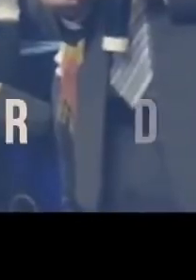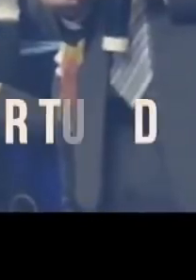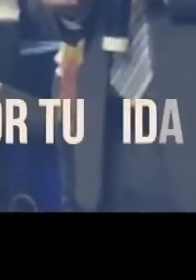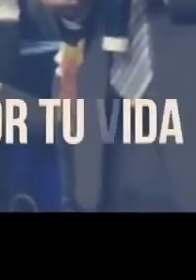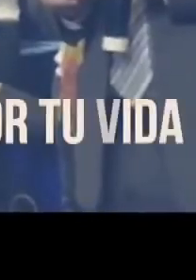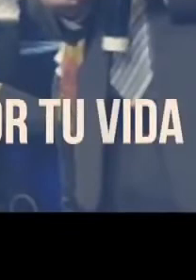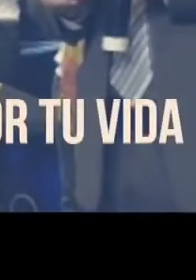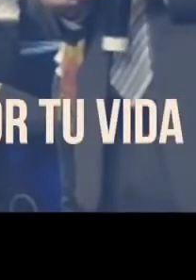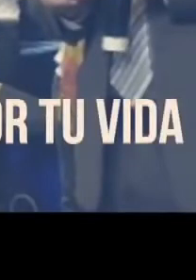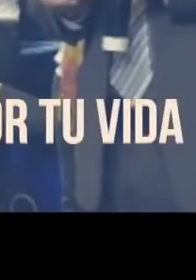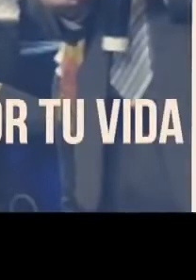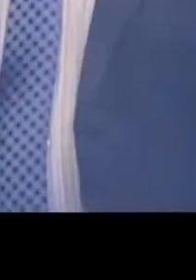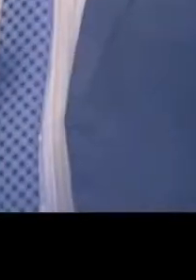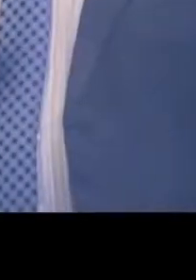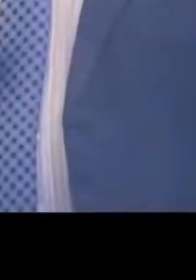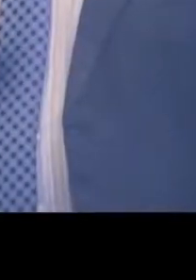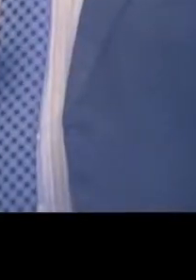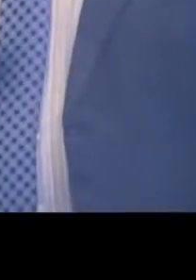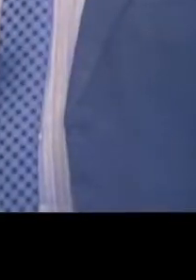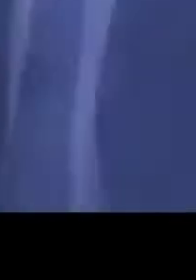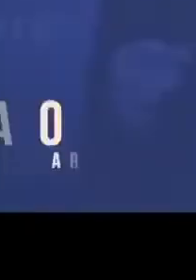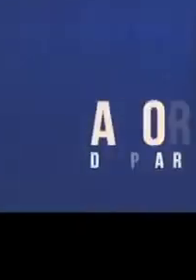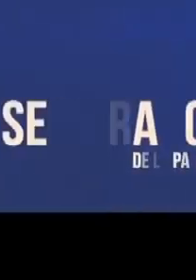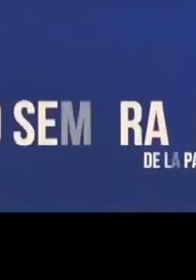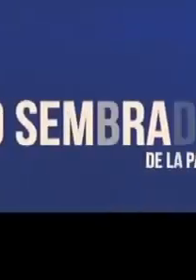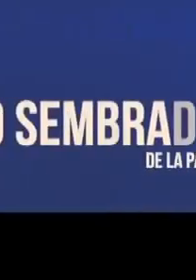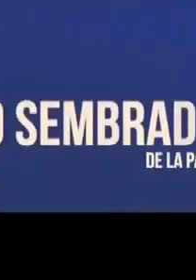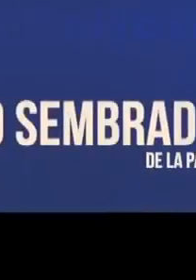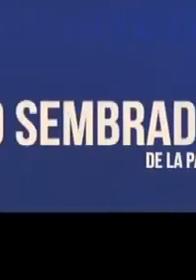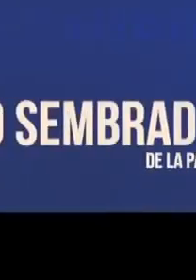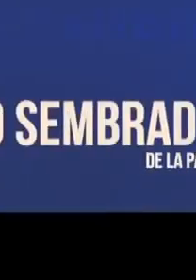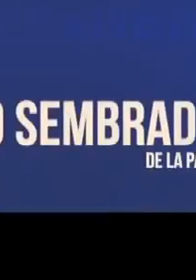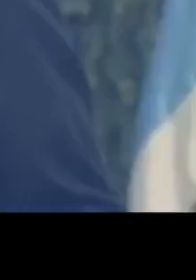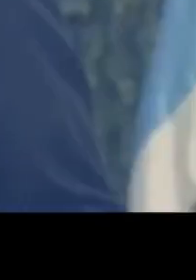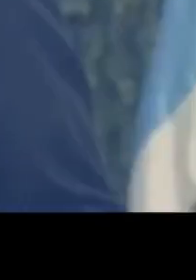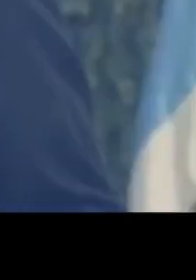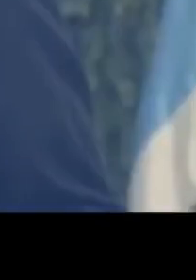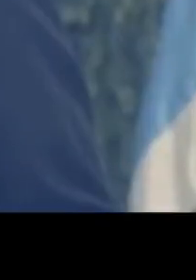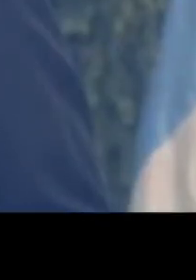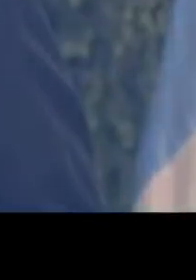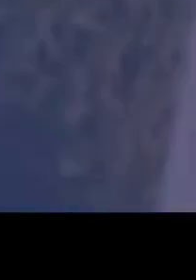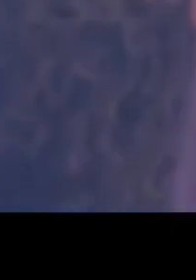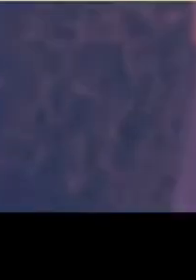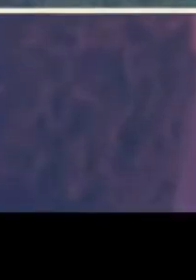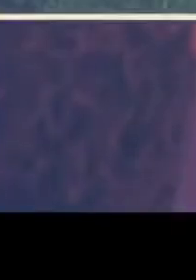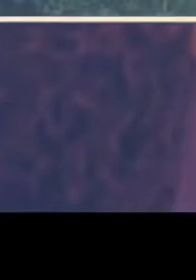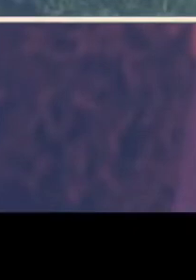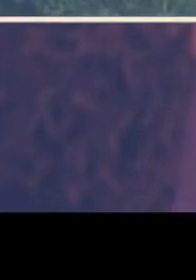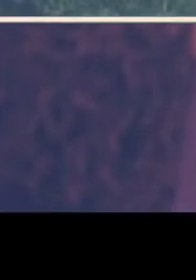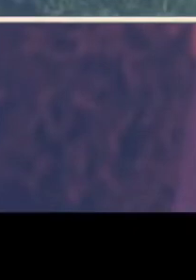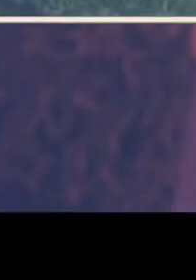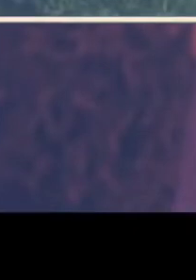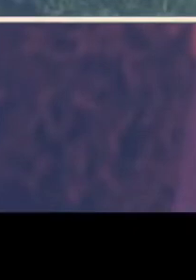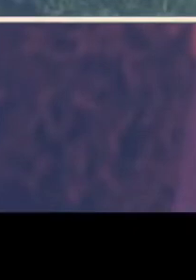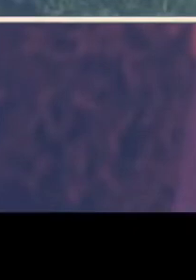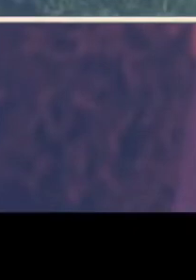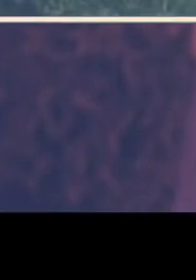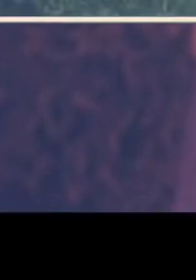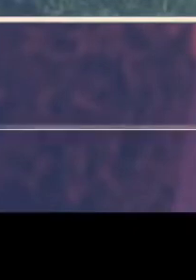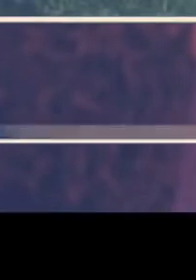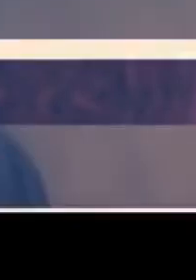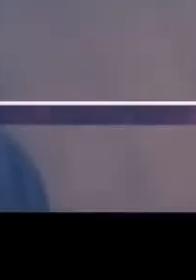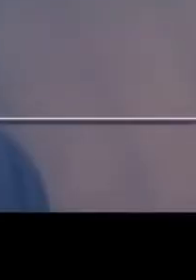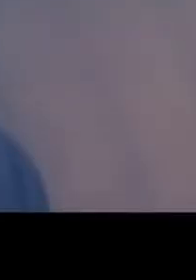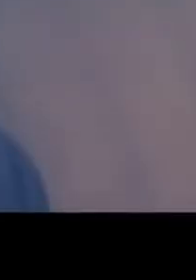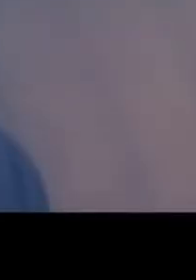por tu vida, pues Él te hizo sabio sembrador de la palabra que sale a esparcir. Dios te seguirá dando bendiciones